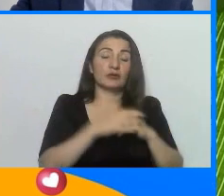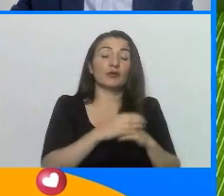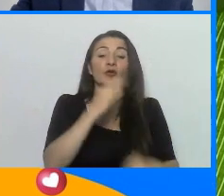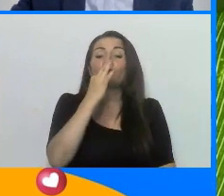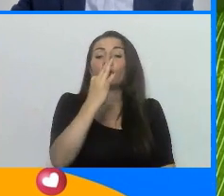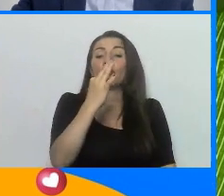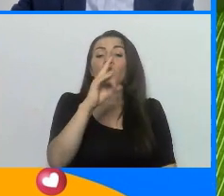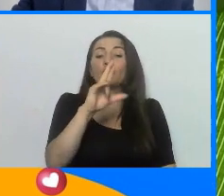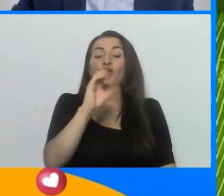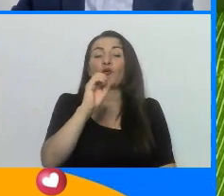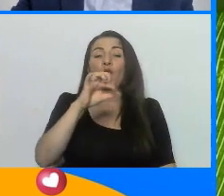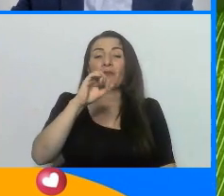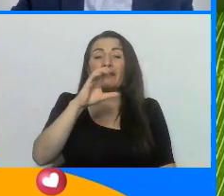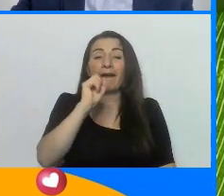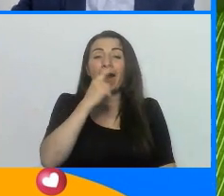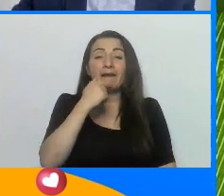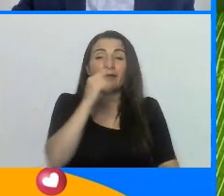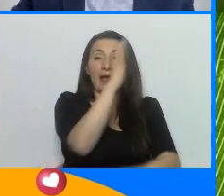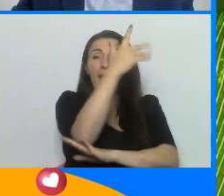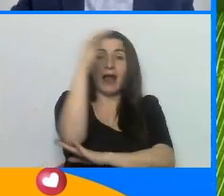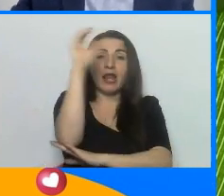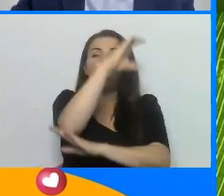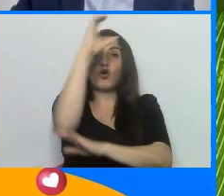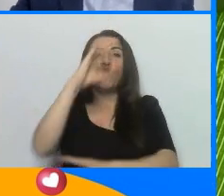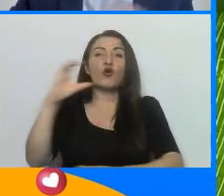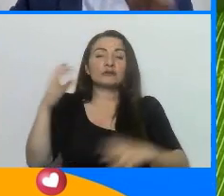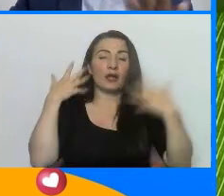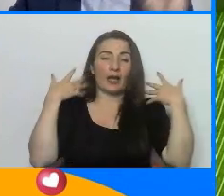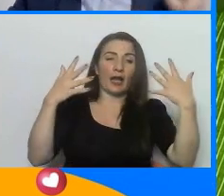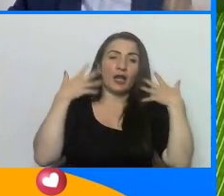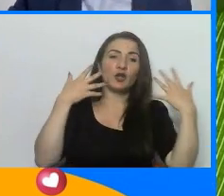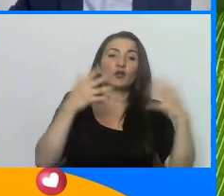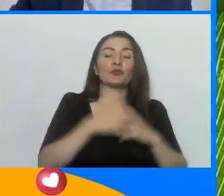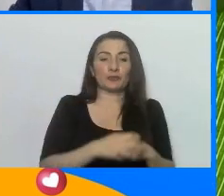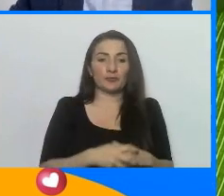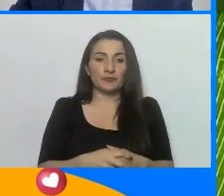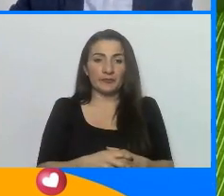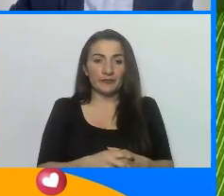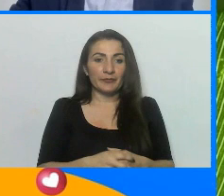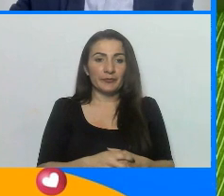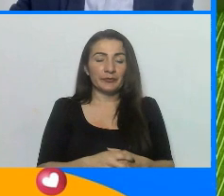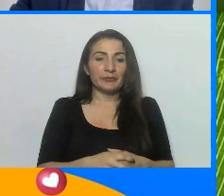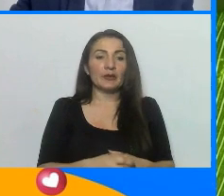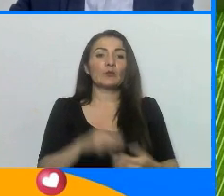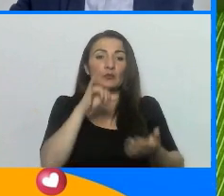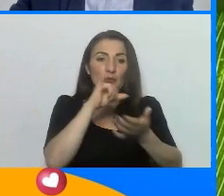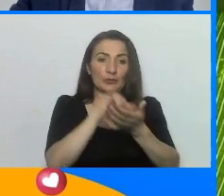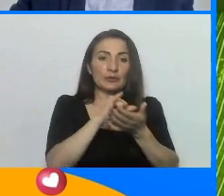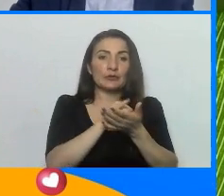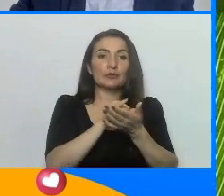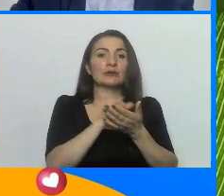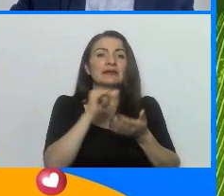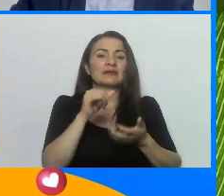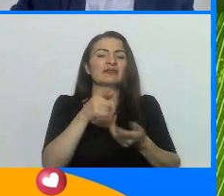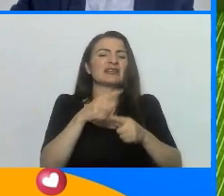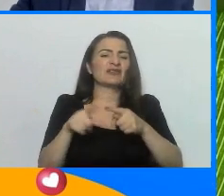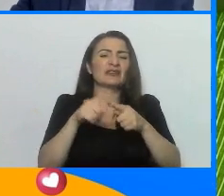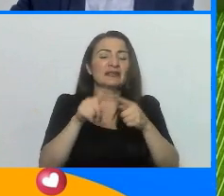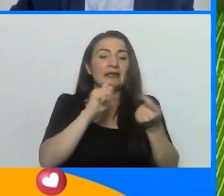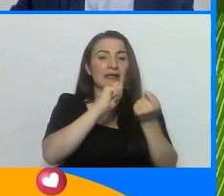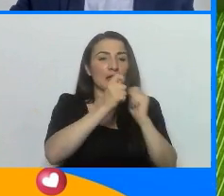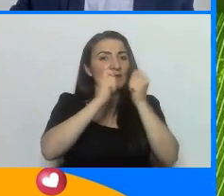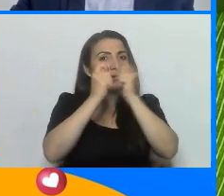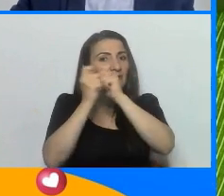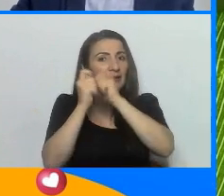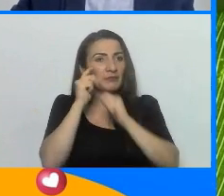hacemos referencia a lo calientico, a lo sabroso, ¿no? Pero ahorita vamos a hablar de eso. Por eso, entonces, los ecosistemas cambian. Entonces, ustedes se van a dar cuenta de que